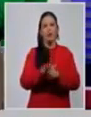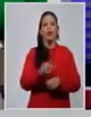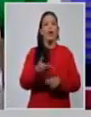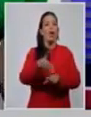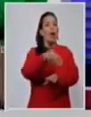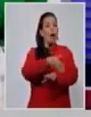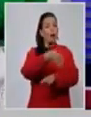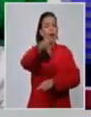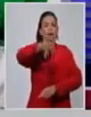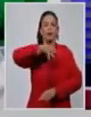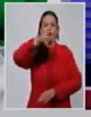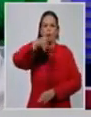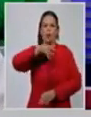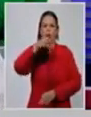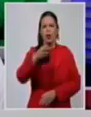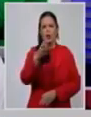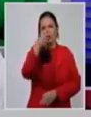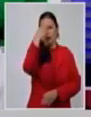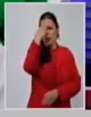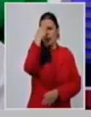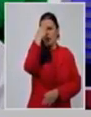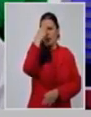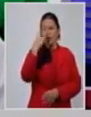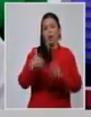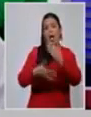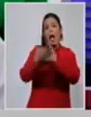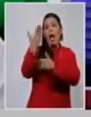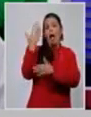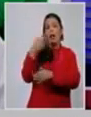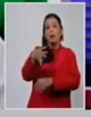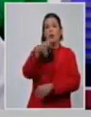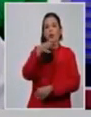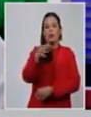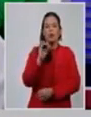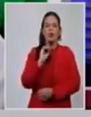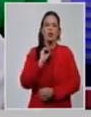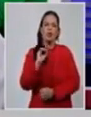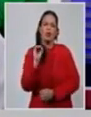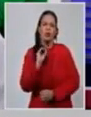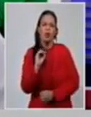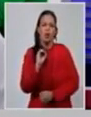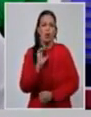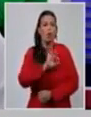el tercer frente era un municipio que no había tenido casos de COVID.